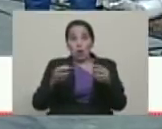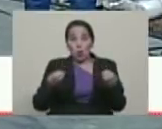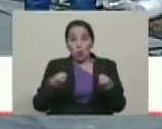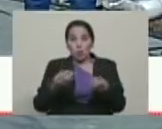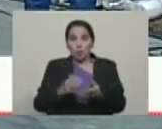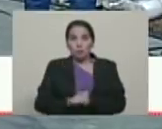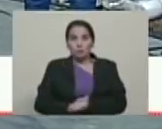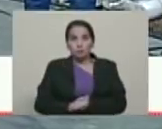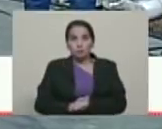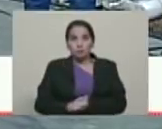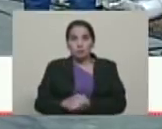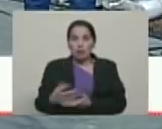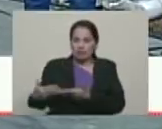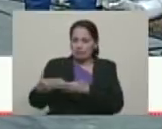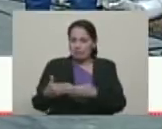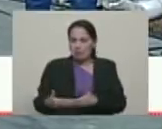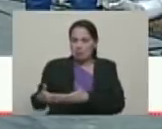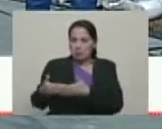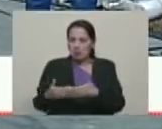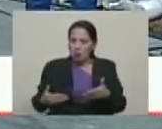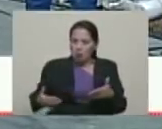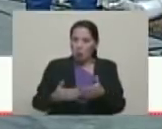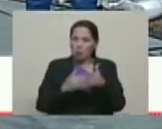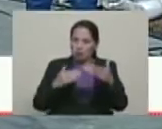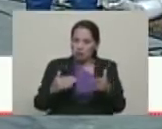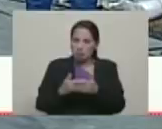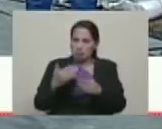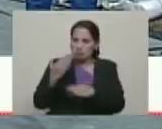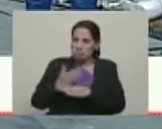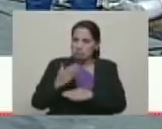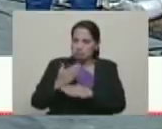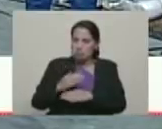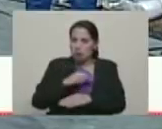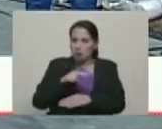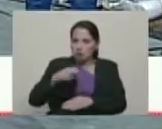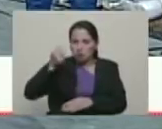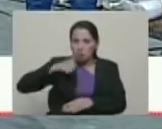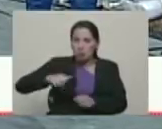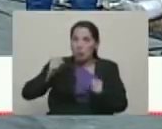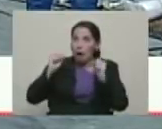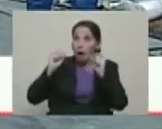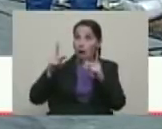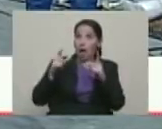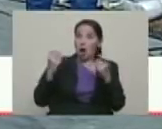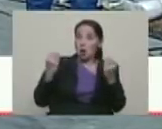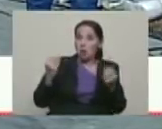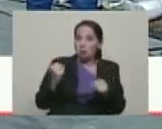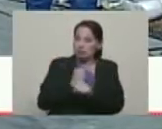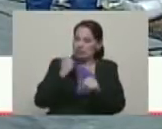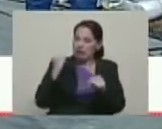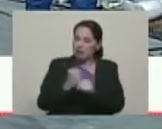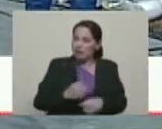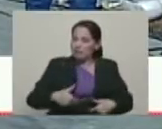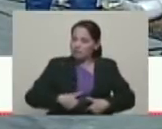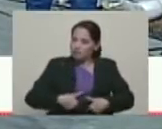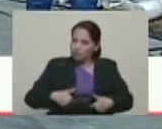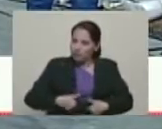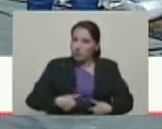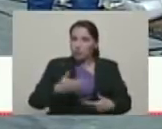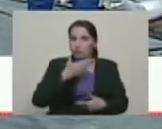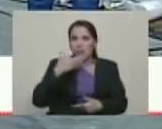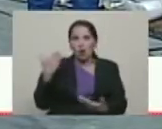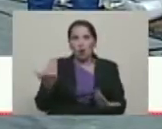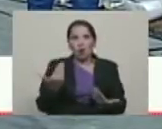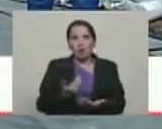del imperialismo norteamericano han despertado unas ganas de trabajo en todos los sectores empresariales, en todos